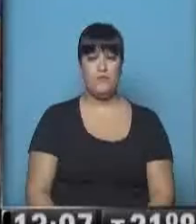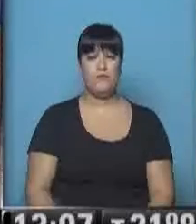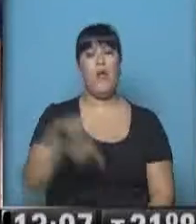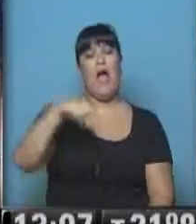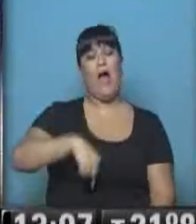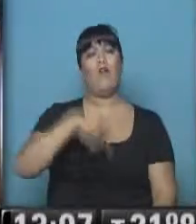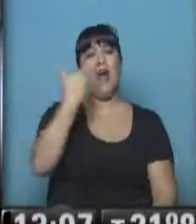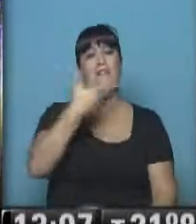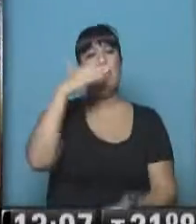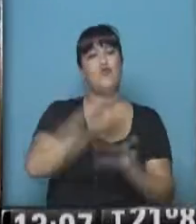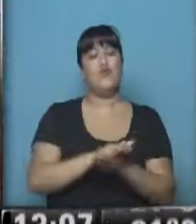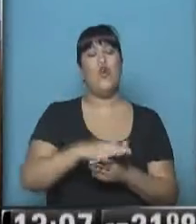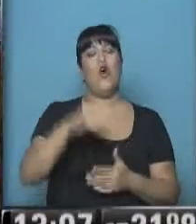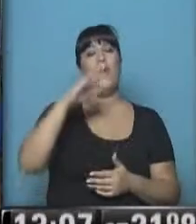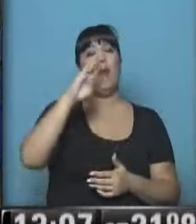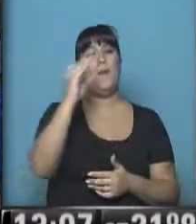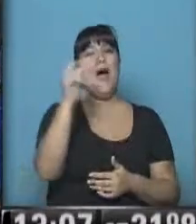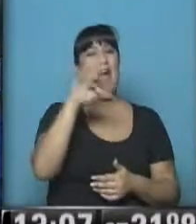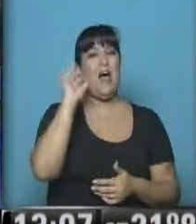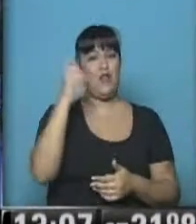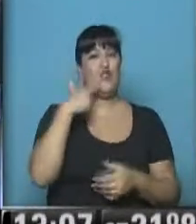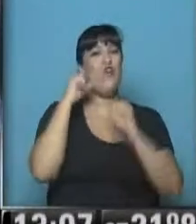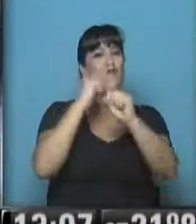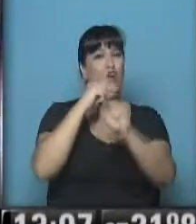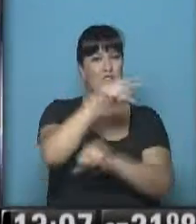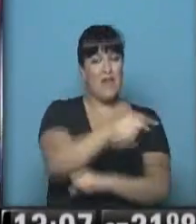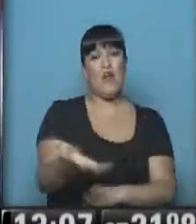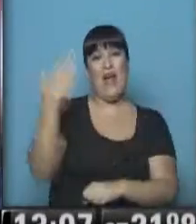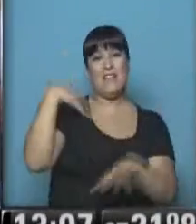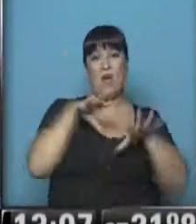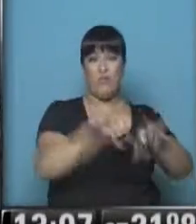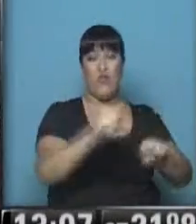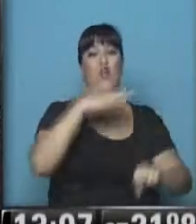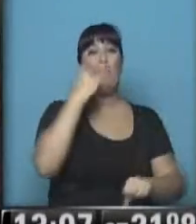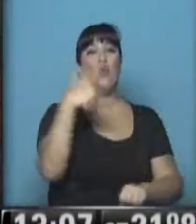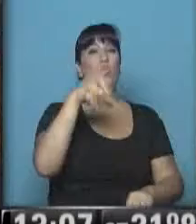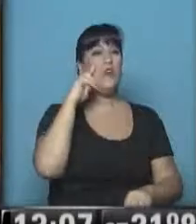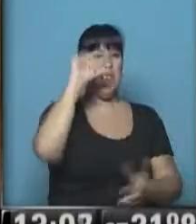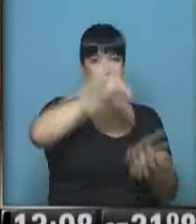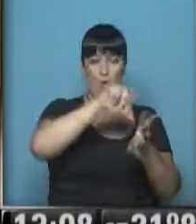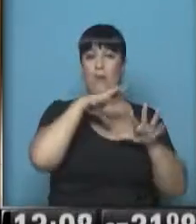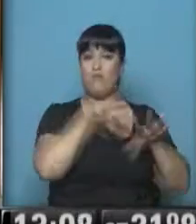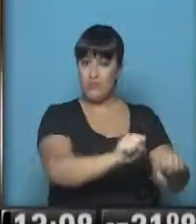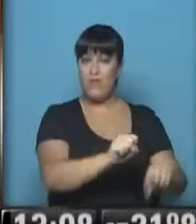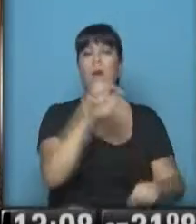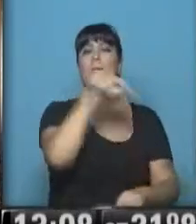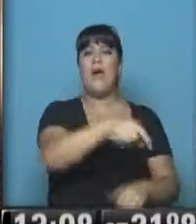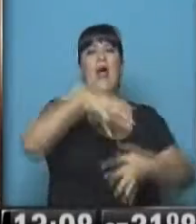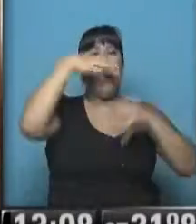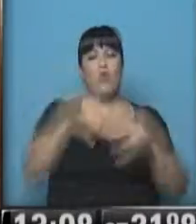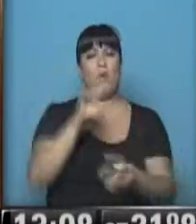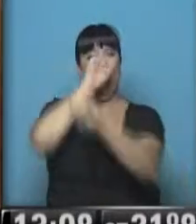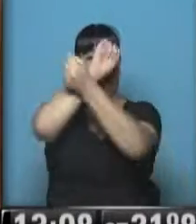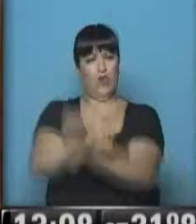Hablamos ahora de Rodrigo Layena Barrios, que fue detenido ayer en la localidad de Junín, en la provincia de Buenos Aires, y es para que cumpla